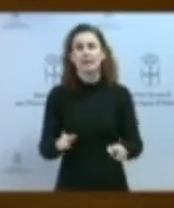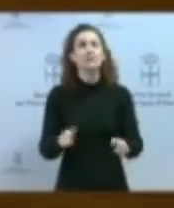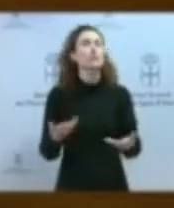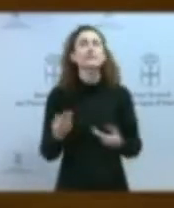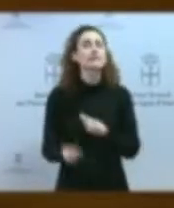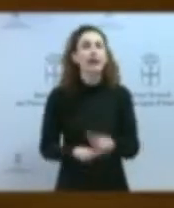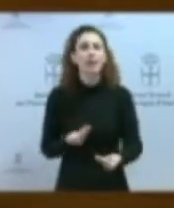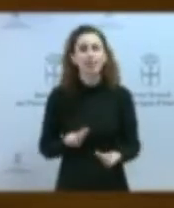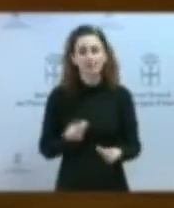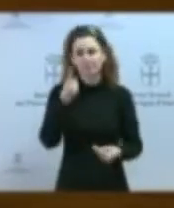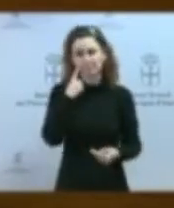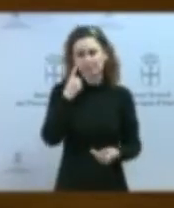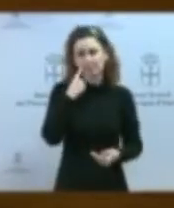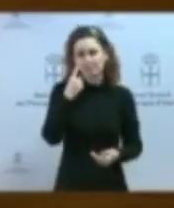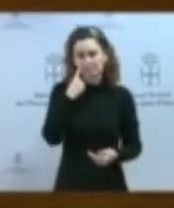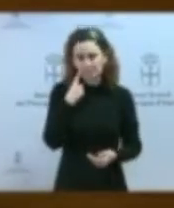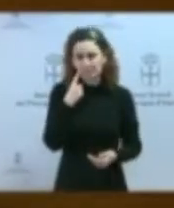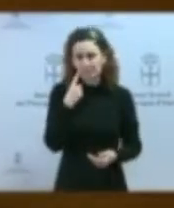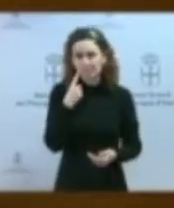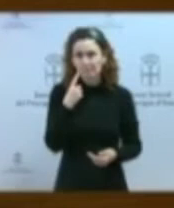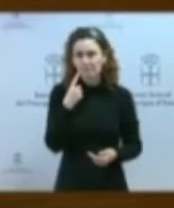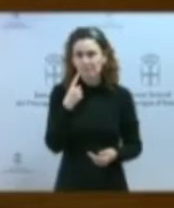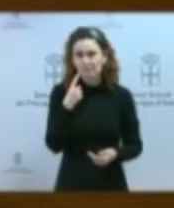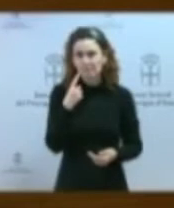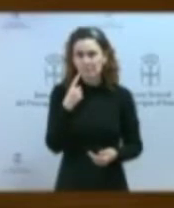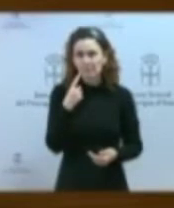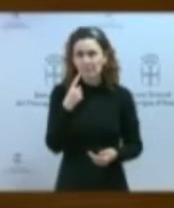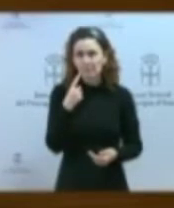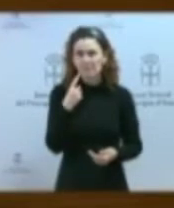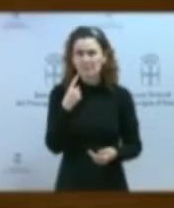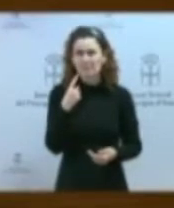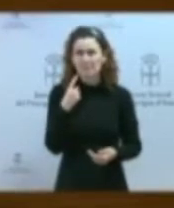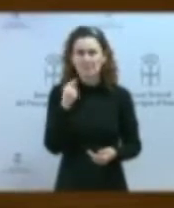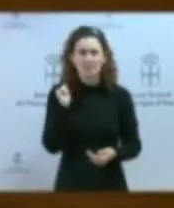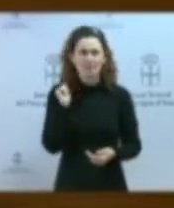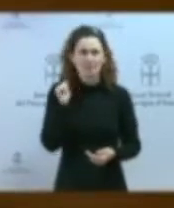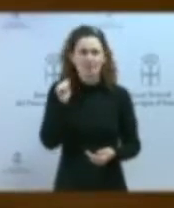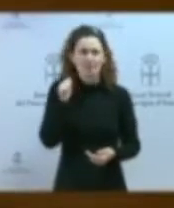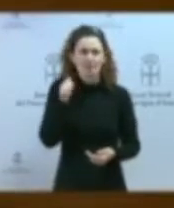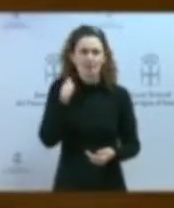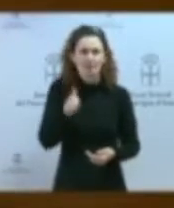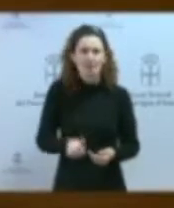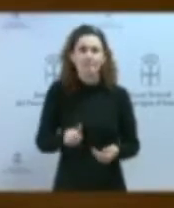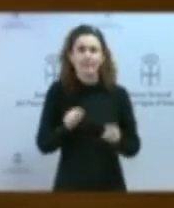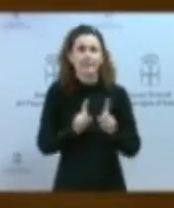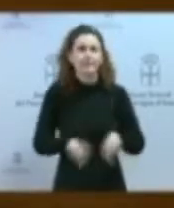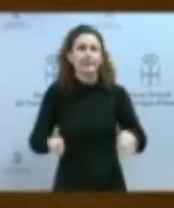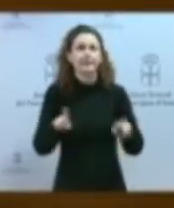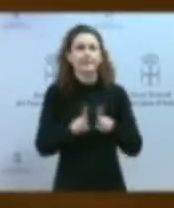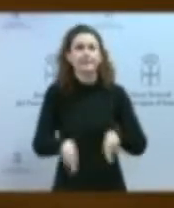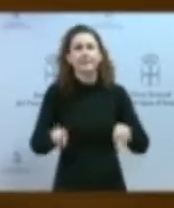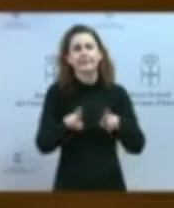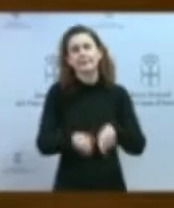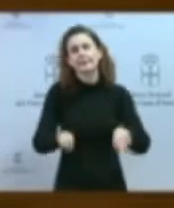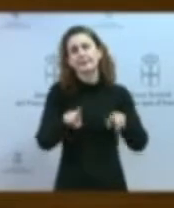oye, sin embargo, año tras año. Es la misma música y con la misma letra que año tras año se repite en este Parlamento. Los gobiernos acusan